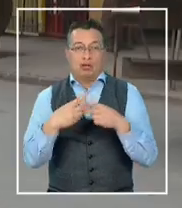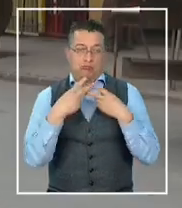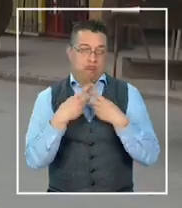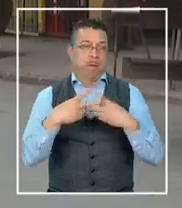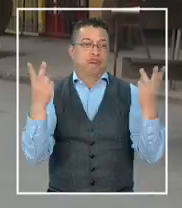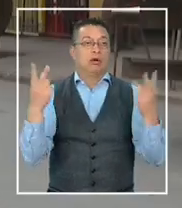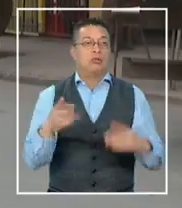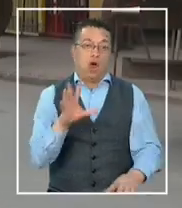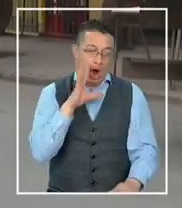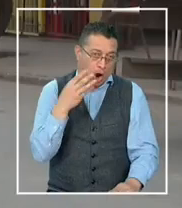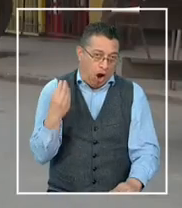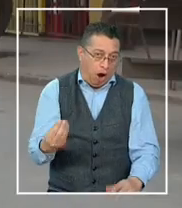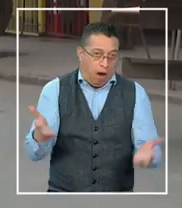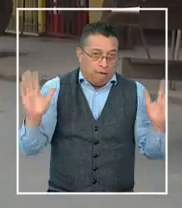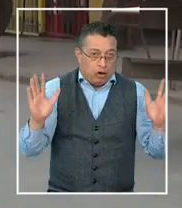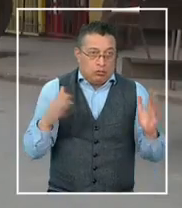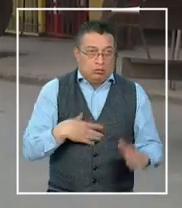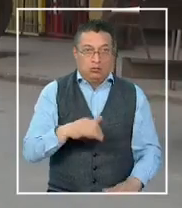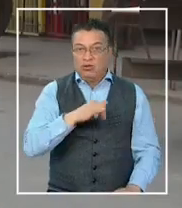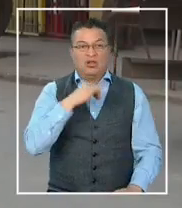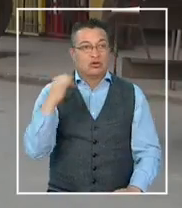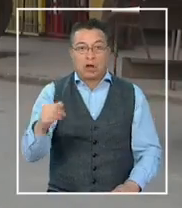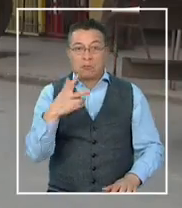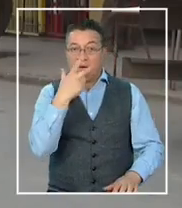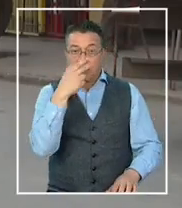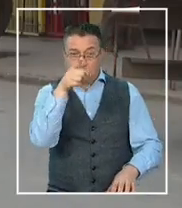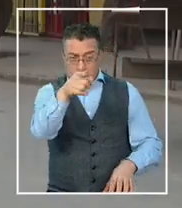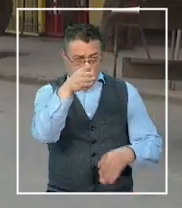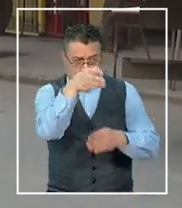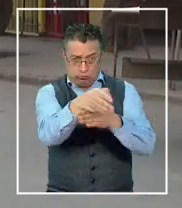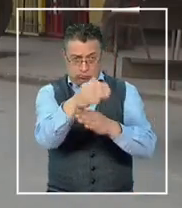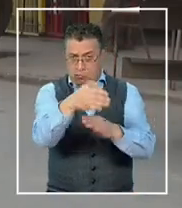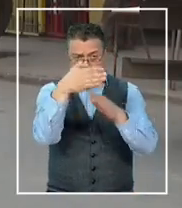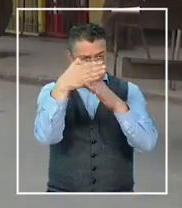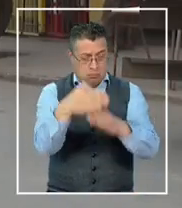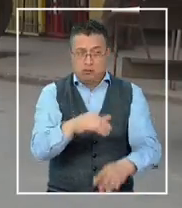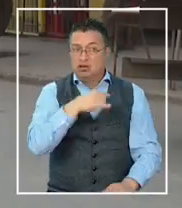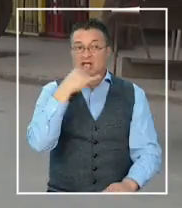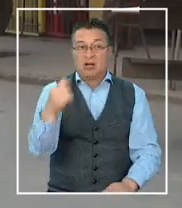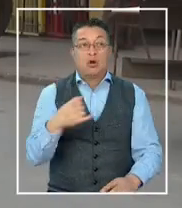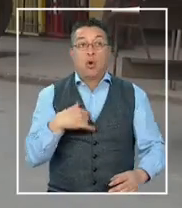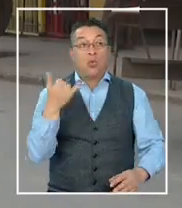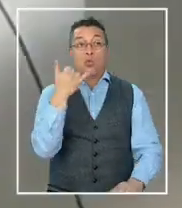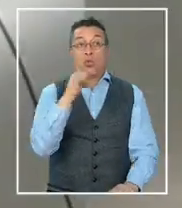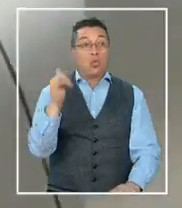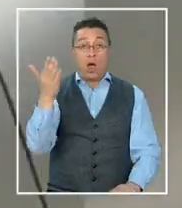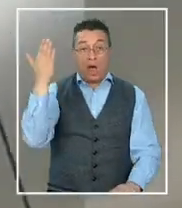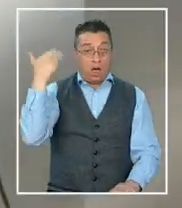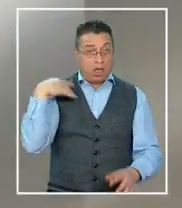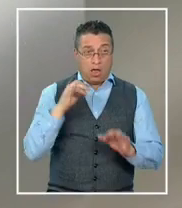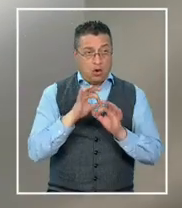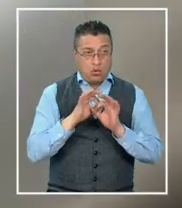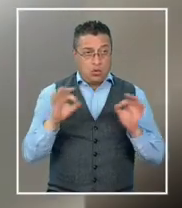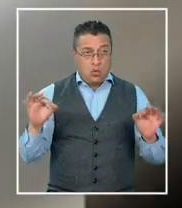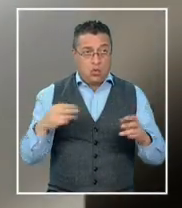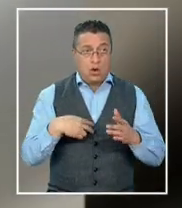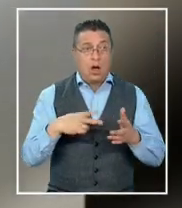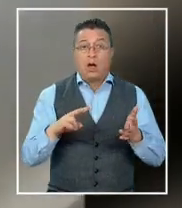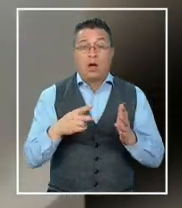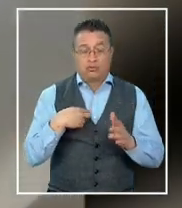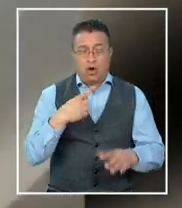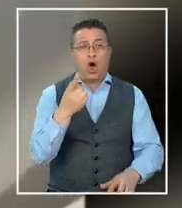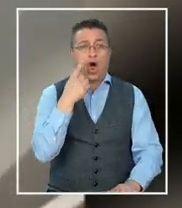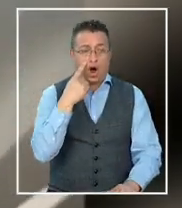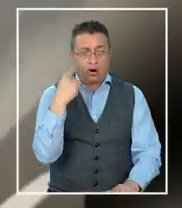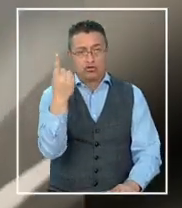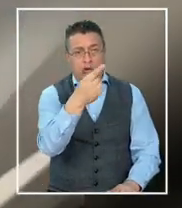Y obvio, yo siempre voy ahí a la misma bencinera y no, nunca me había pasado nada, nunca, nunca. Yo conozco